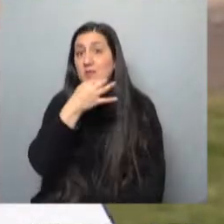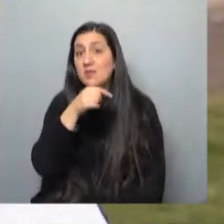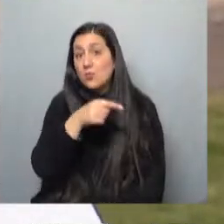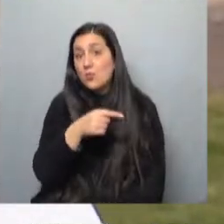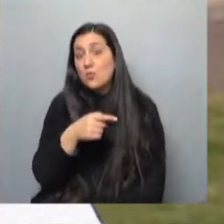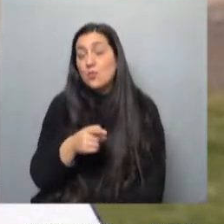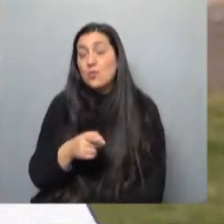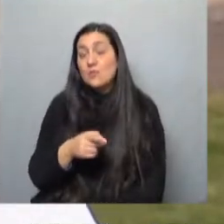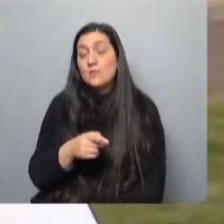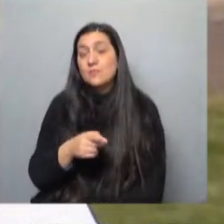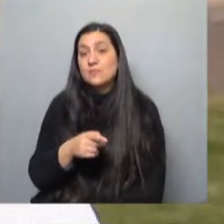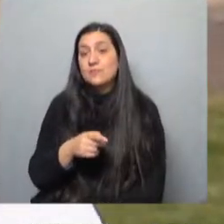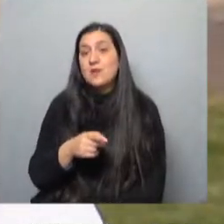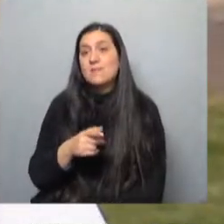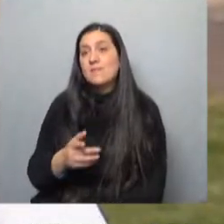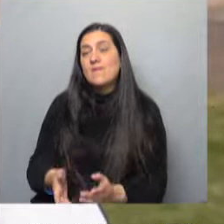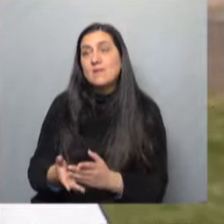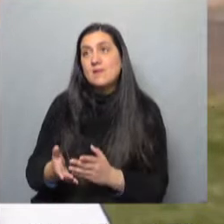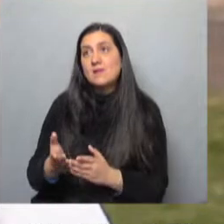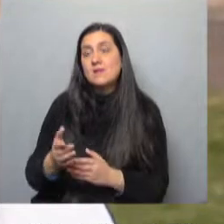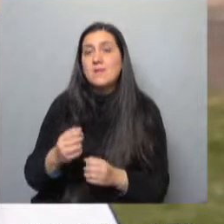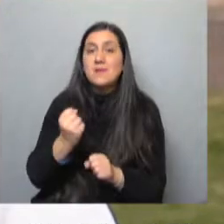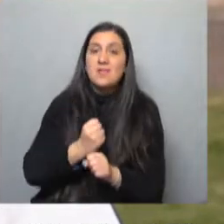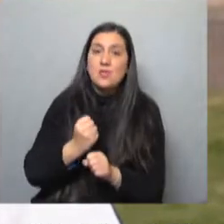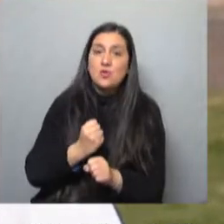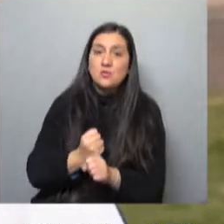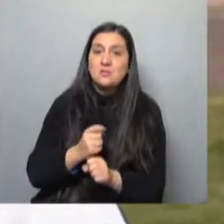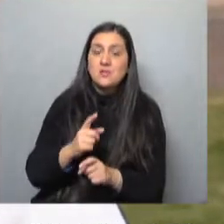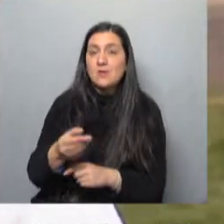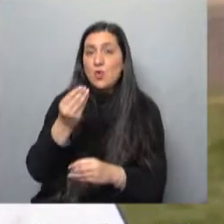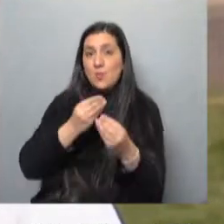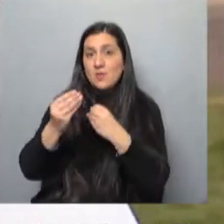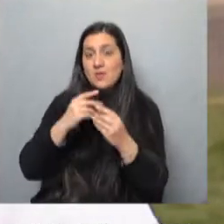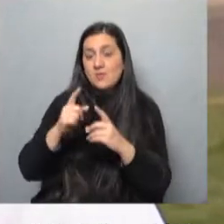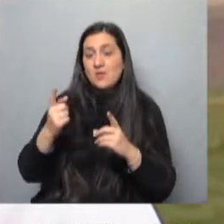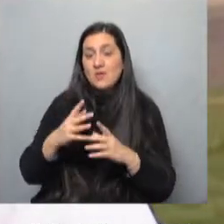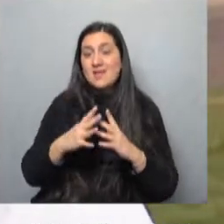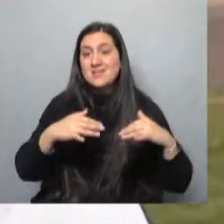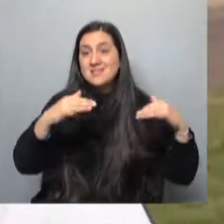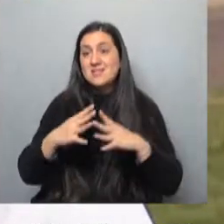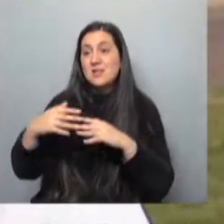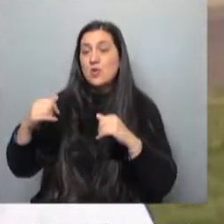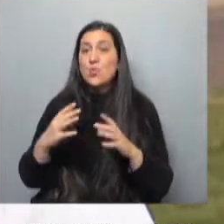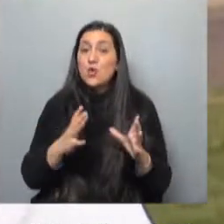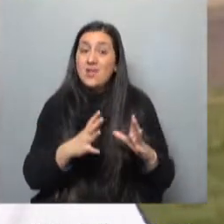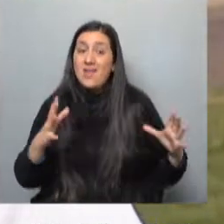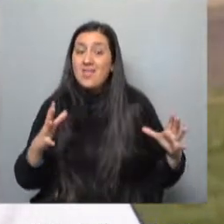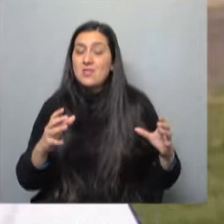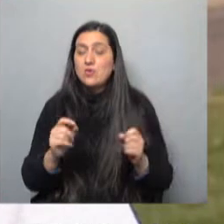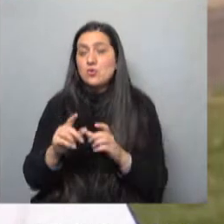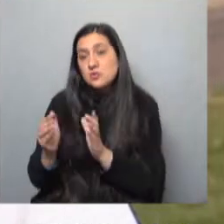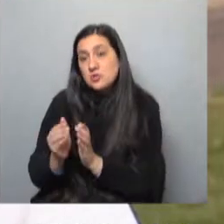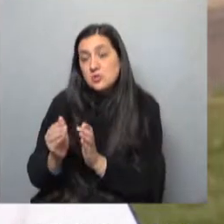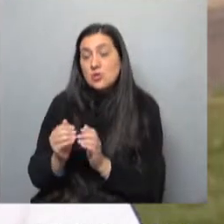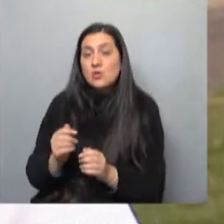hijo Gladys específicamente es así van a ver tanto emprendedores en los fultras también los escenarios dos grandes uno grande y uno chico y las